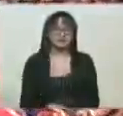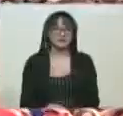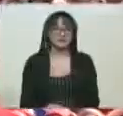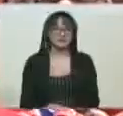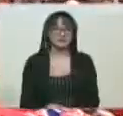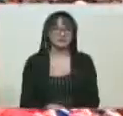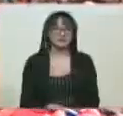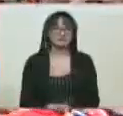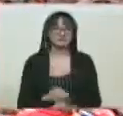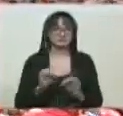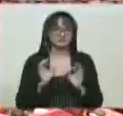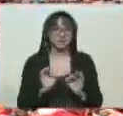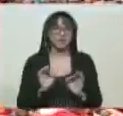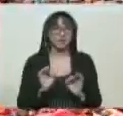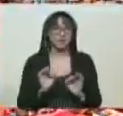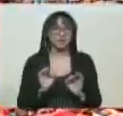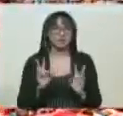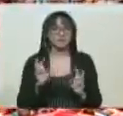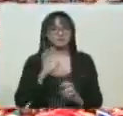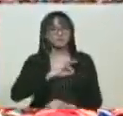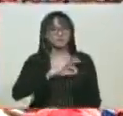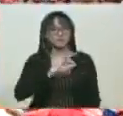para consolidar lo social,